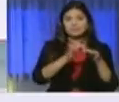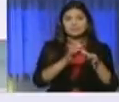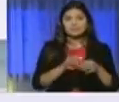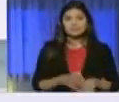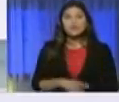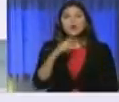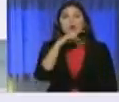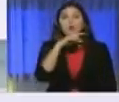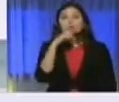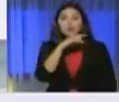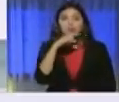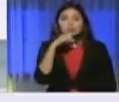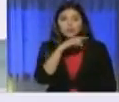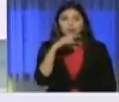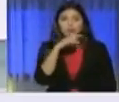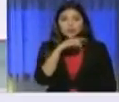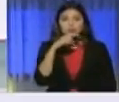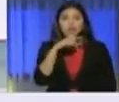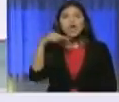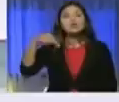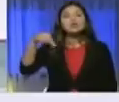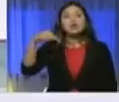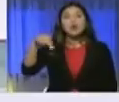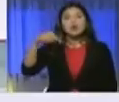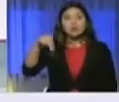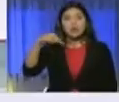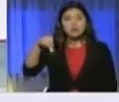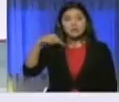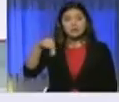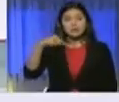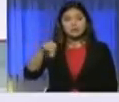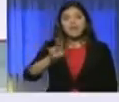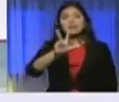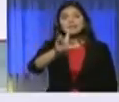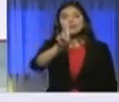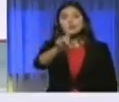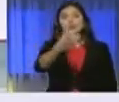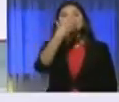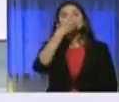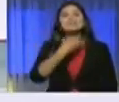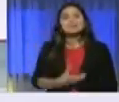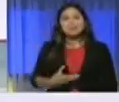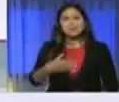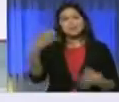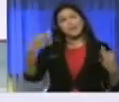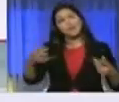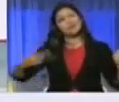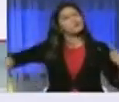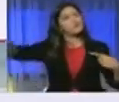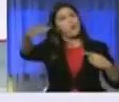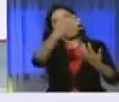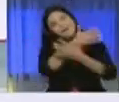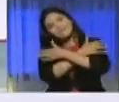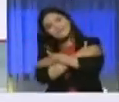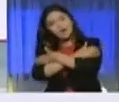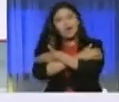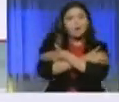octubre, noviembre y 31 de diciembre nos vamos a dar un abrazo gigantesco y vamos a